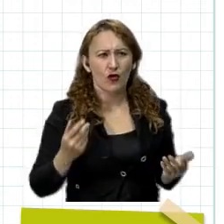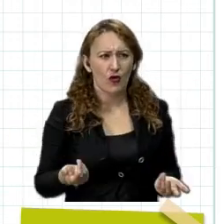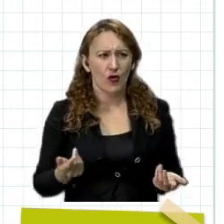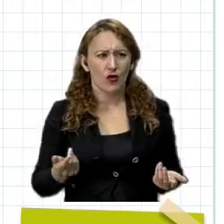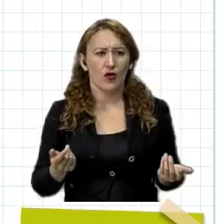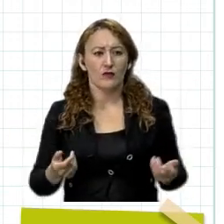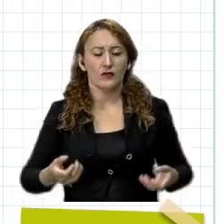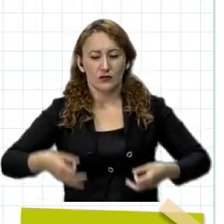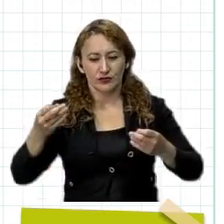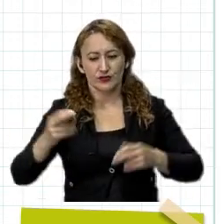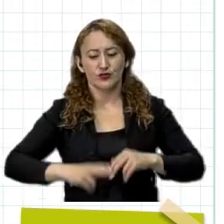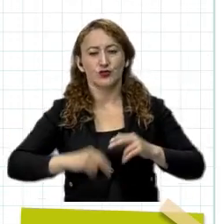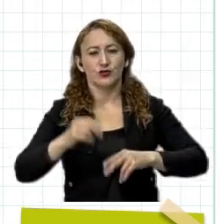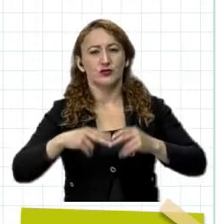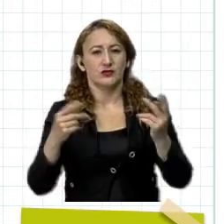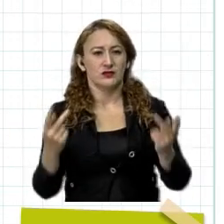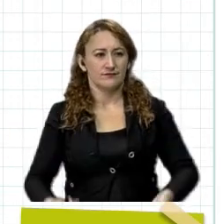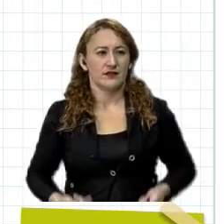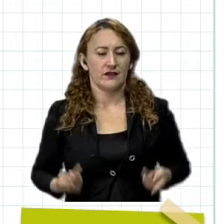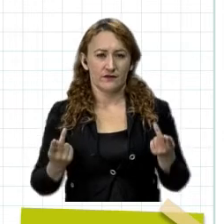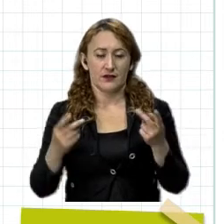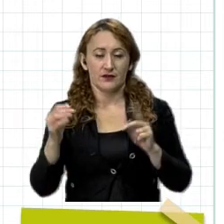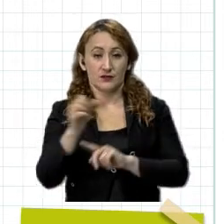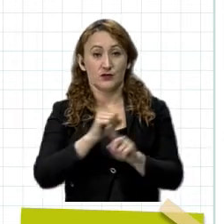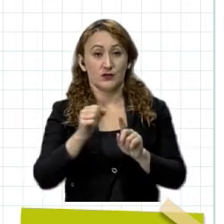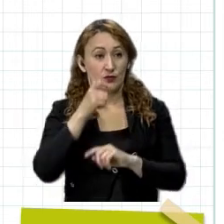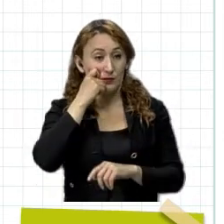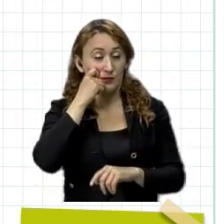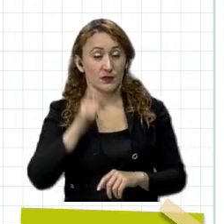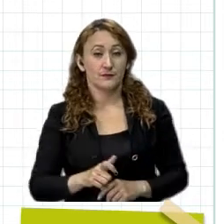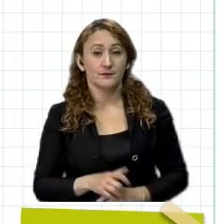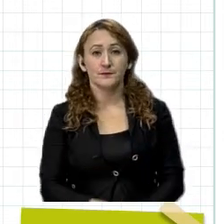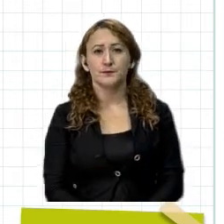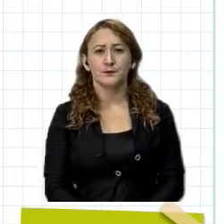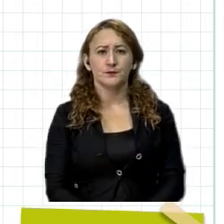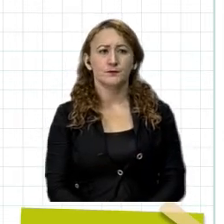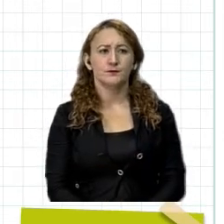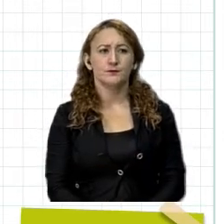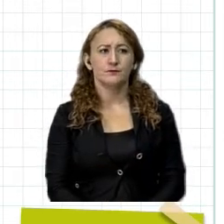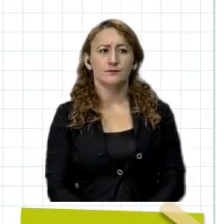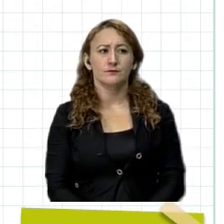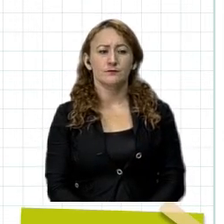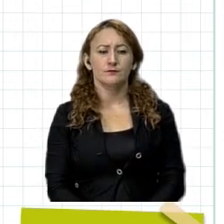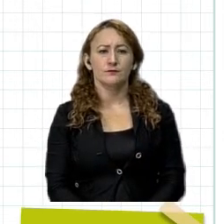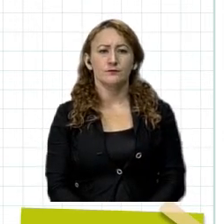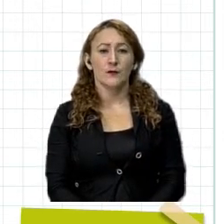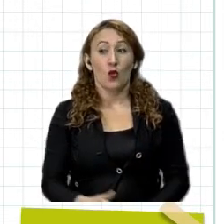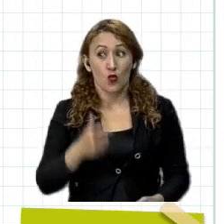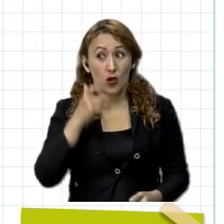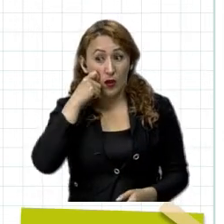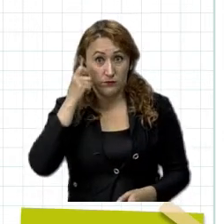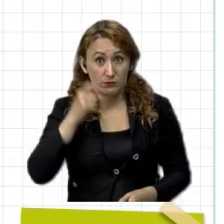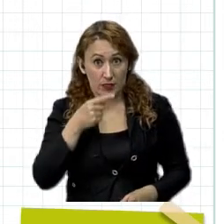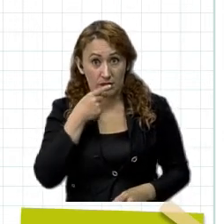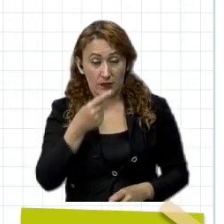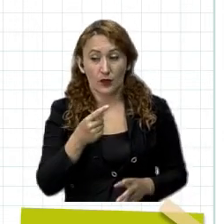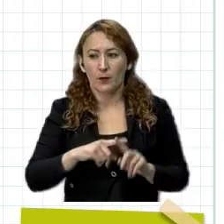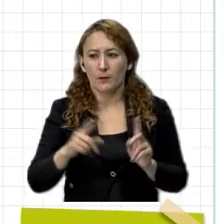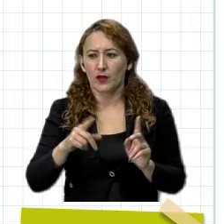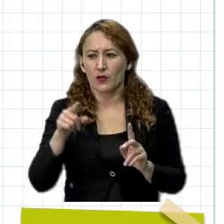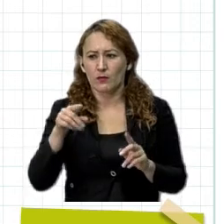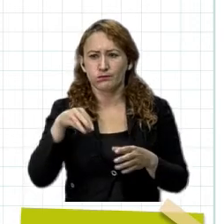que construyen la vida social y humana. Entre otras cosas digo humana, pero ahí deberíamos